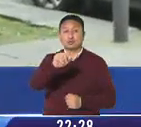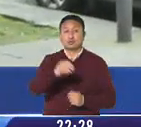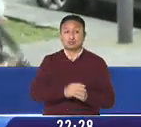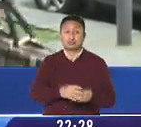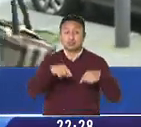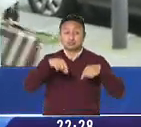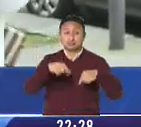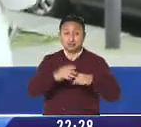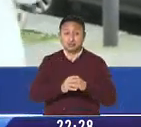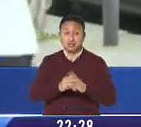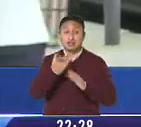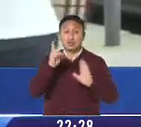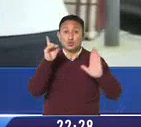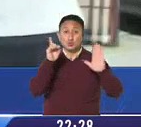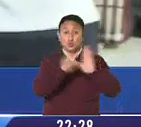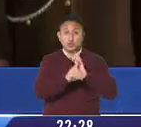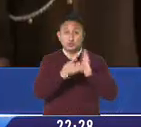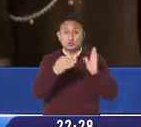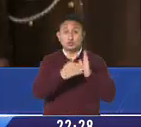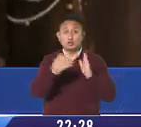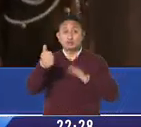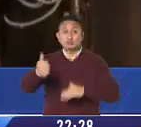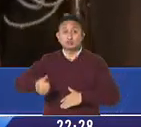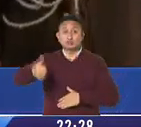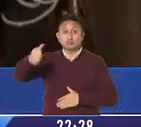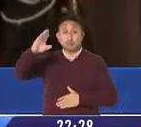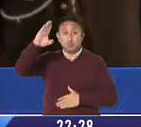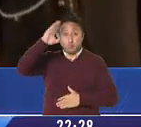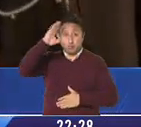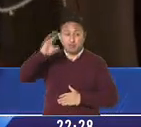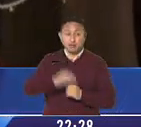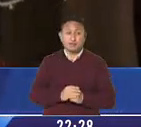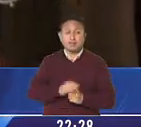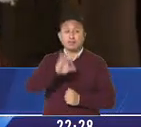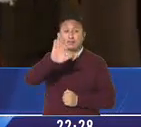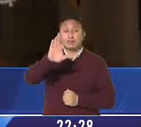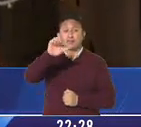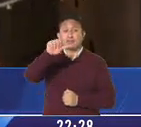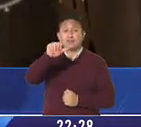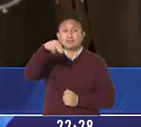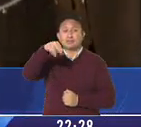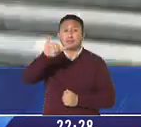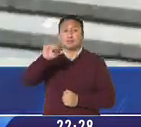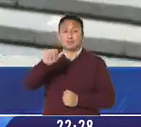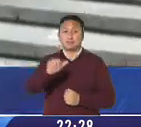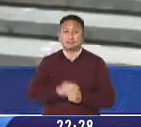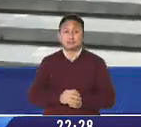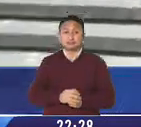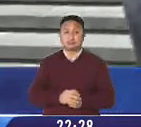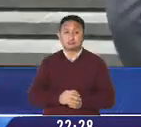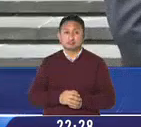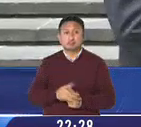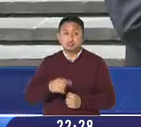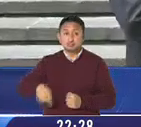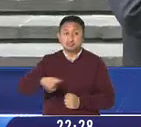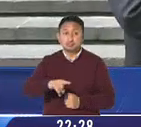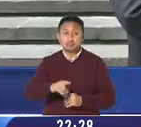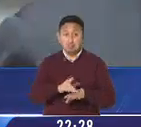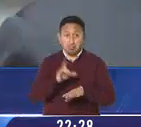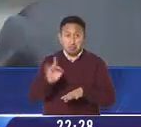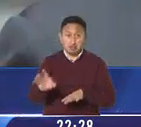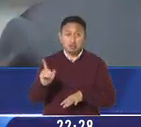dolor de cabeza la denuncia presentada contra la comandante general de la institución policial, Tanya Varela, pero no dará su brazo a